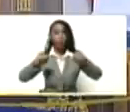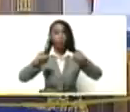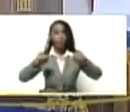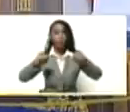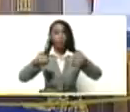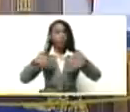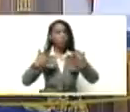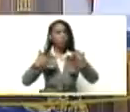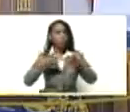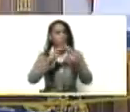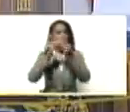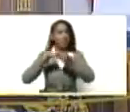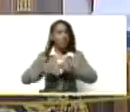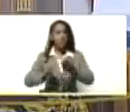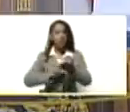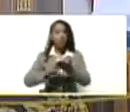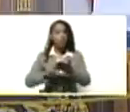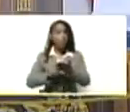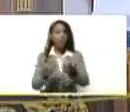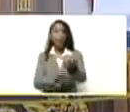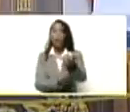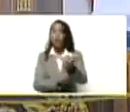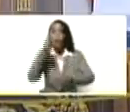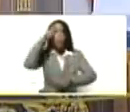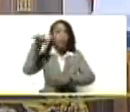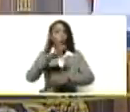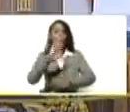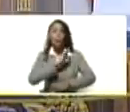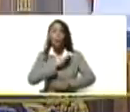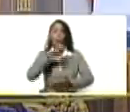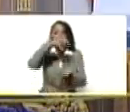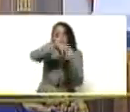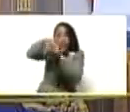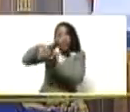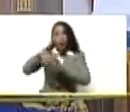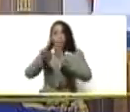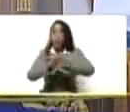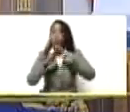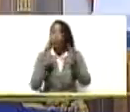de consolidación de la hermandad con los pueblos de la región y del mundo